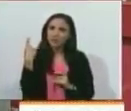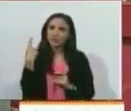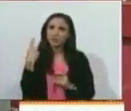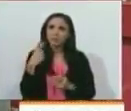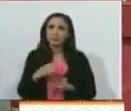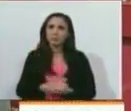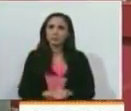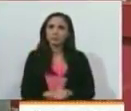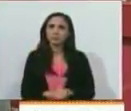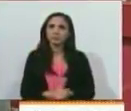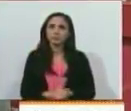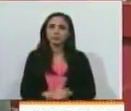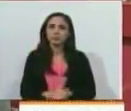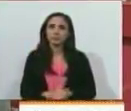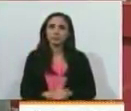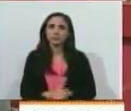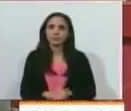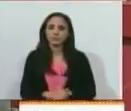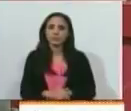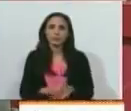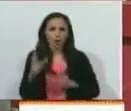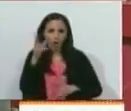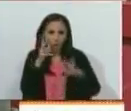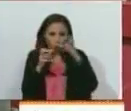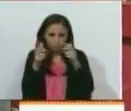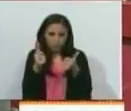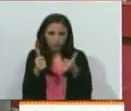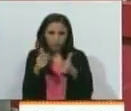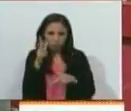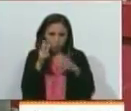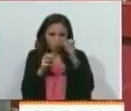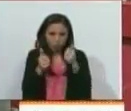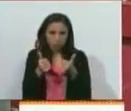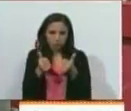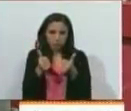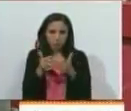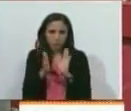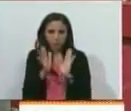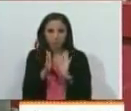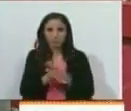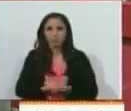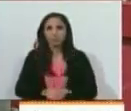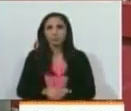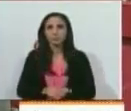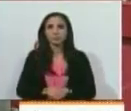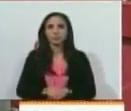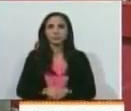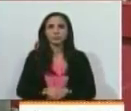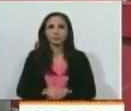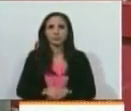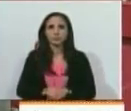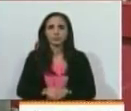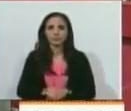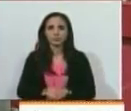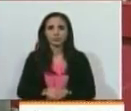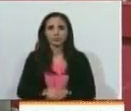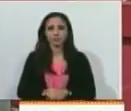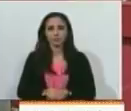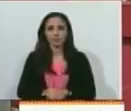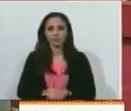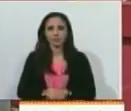¿ah? ¿Se oye por allá? ¿Se oye? Que se agache ahí, compa, que no lo deja ver